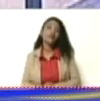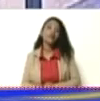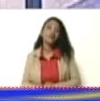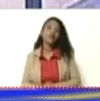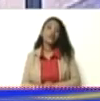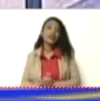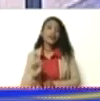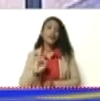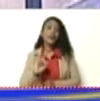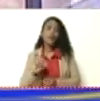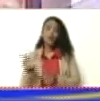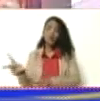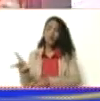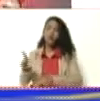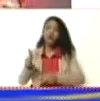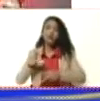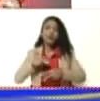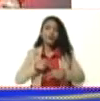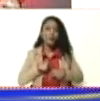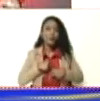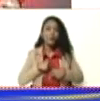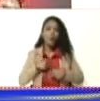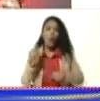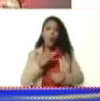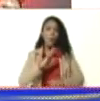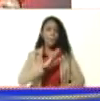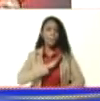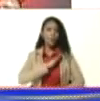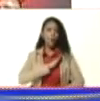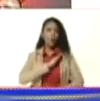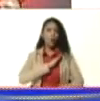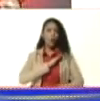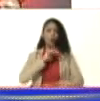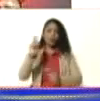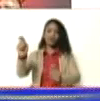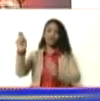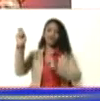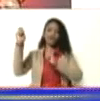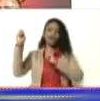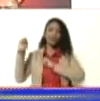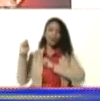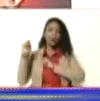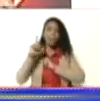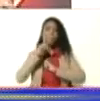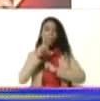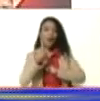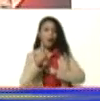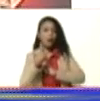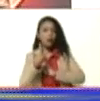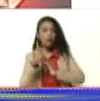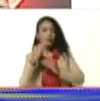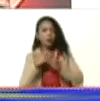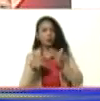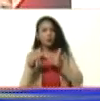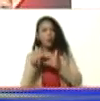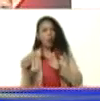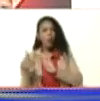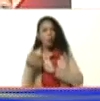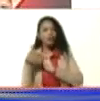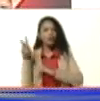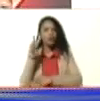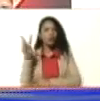asuma como suya la herencia cruel de los supremacistas contra